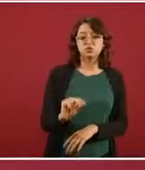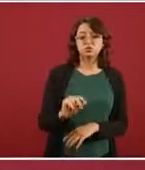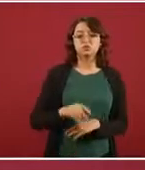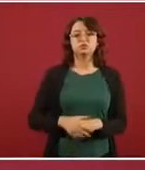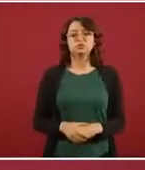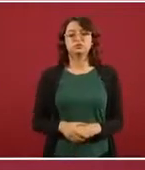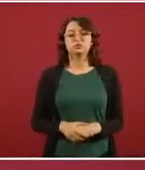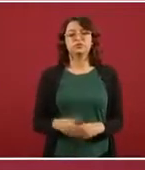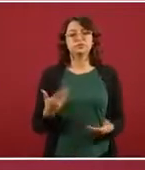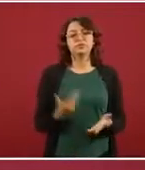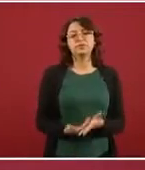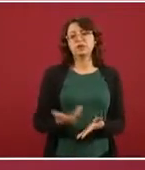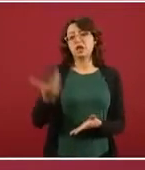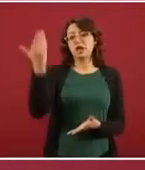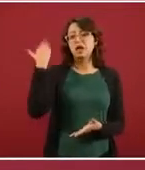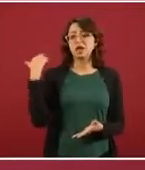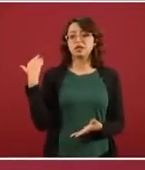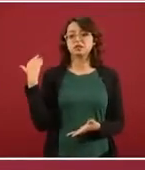Antes,